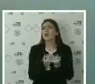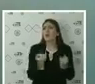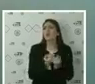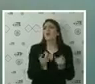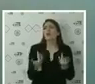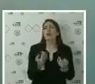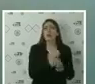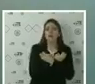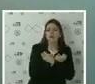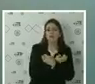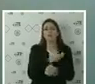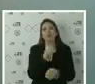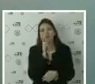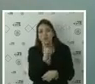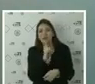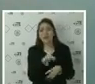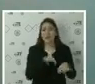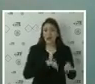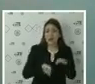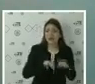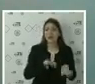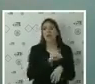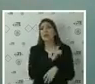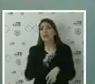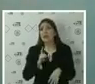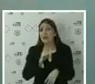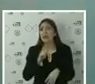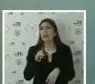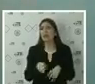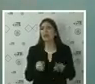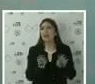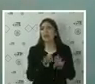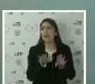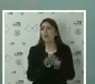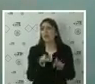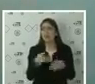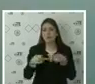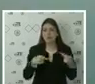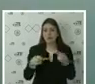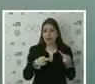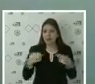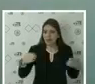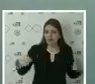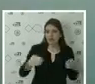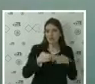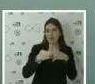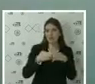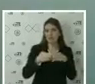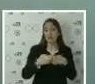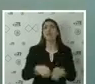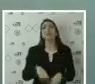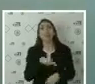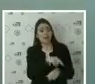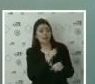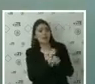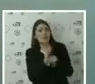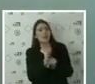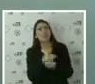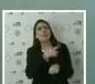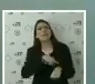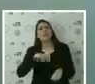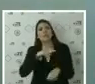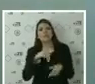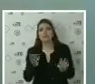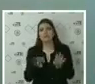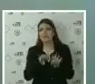trabajo, creo que tiene que haber planes de emergencia, ¿no? El coronavirus nos agarró desprevenidos a todos porque nunca pensamos que podría haber una